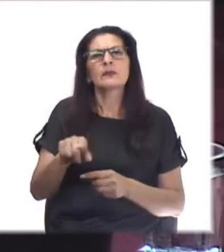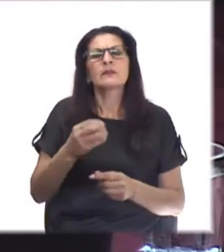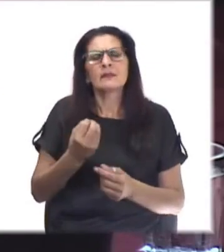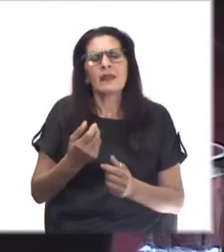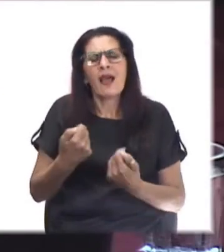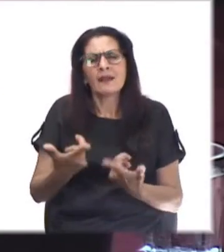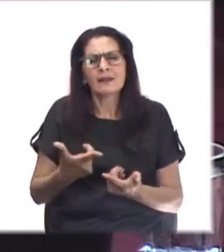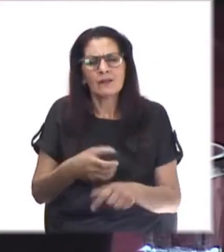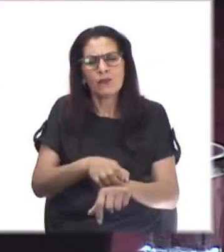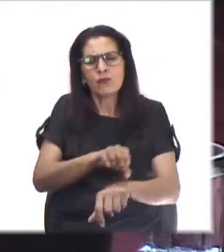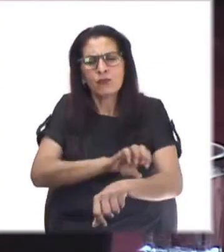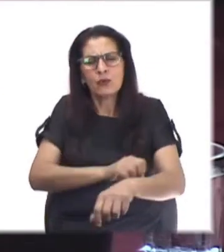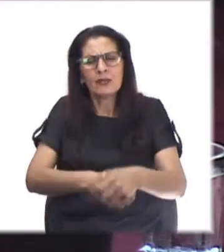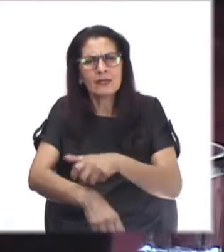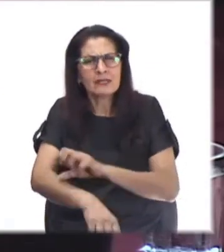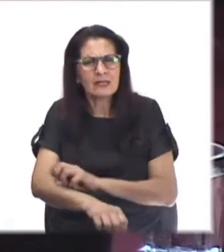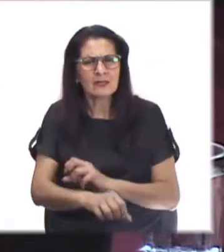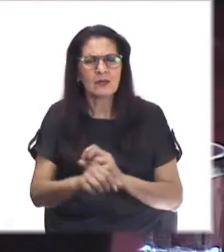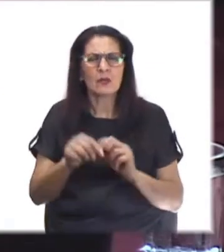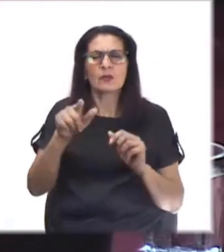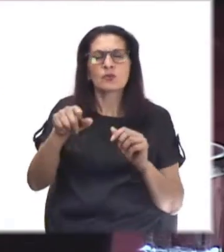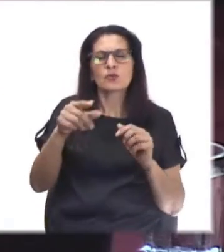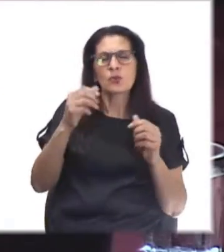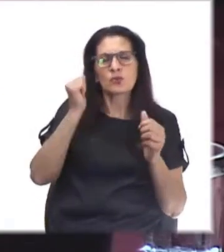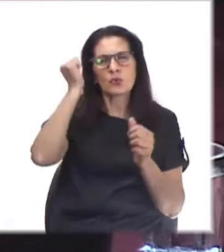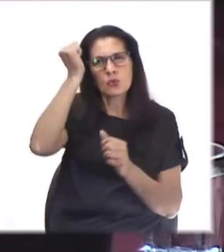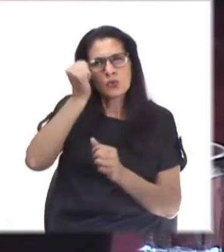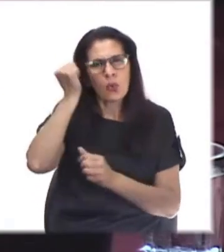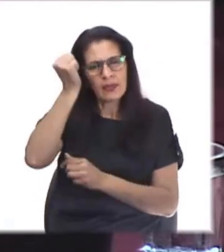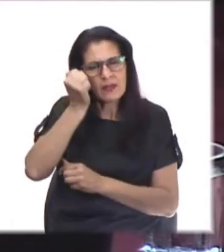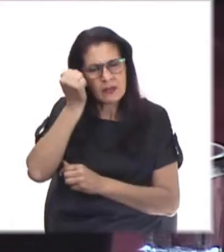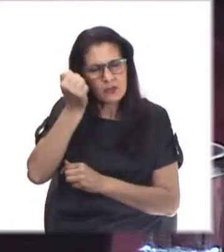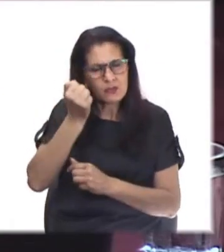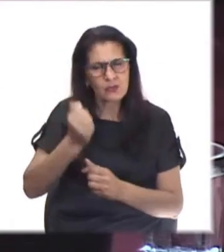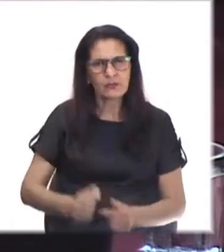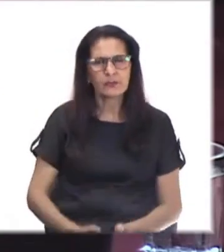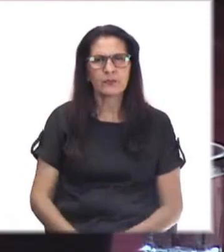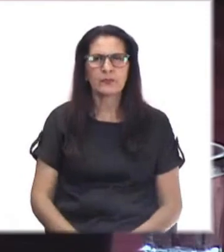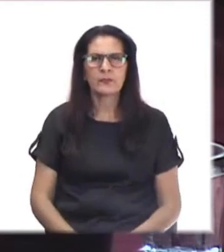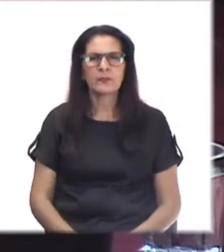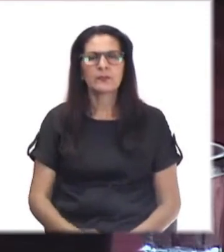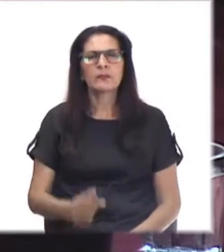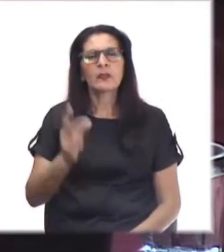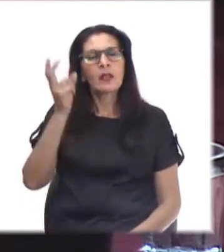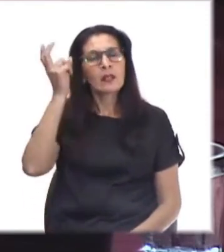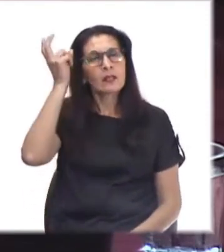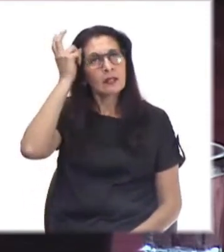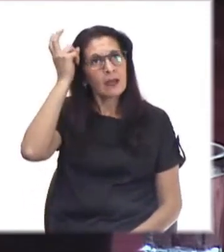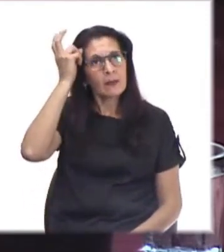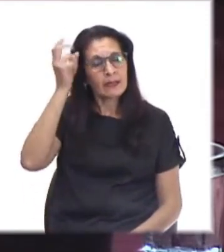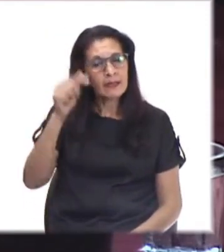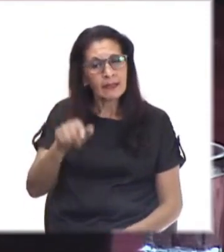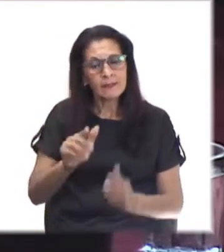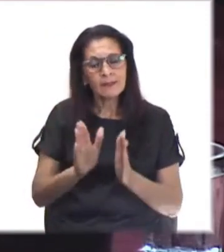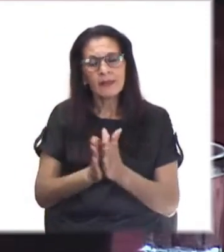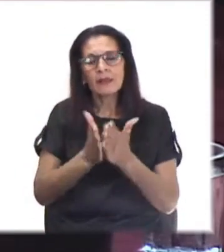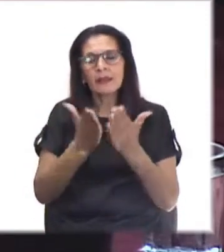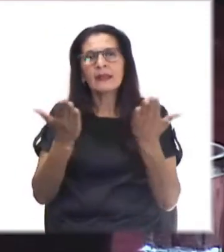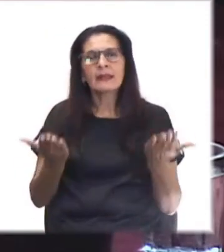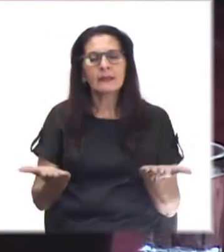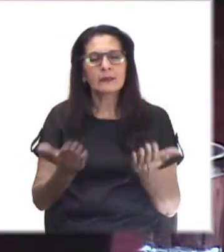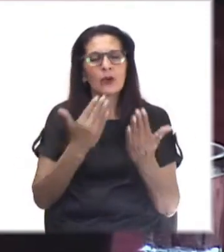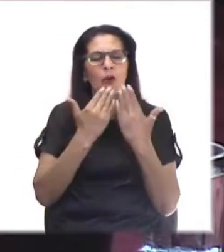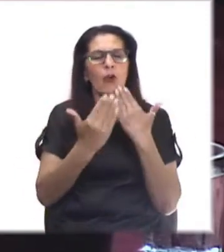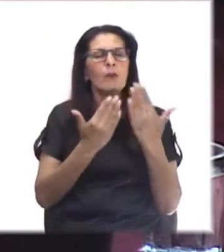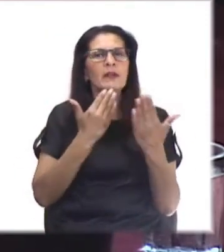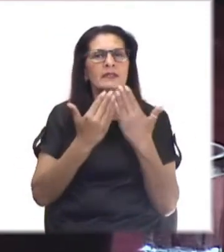fortalezas, sus desvelos y sus sueños. Tabaré Vázquez, en el libro Conversaciones con Carlos